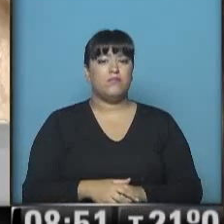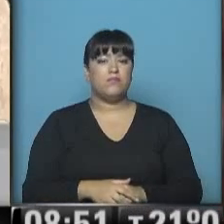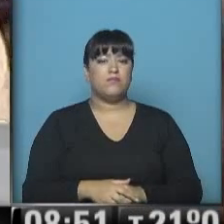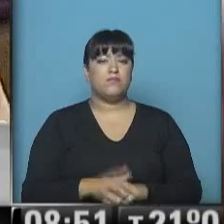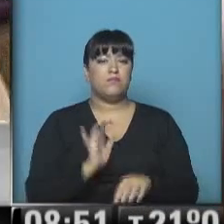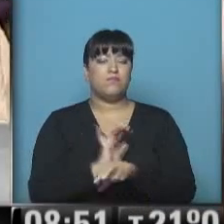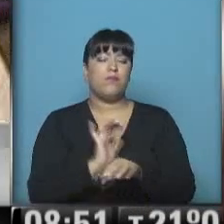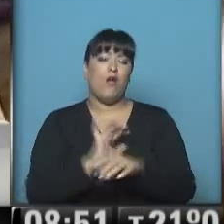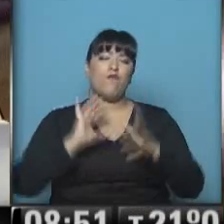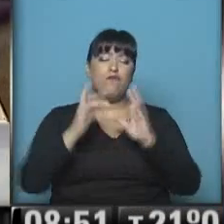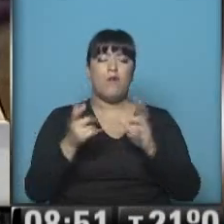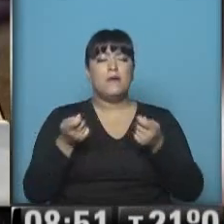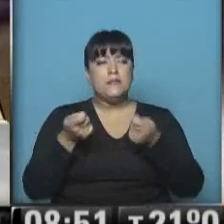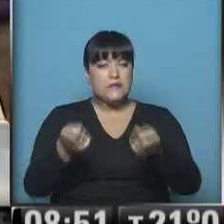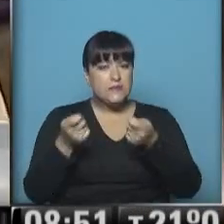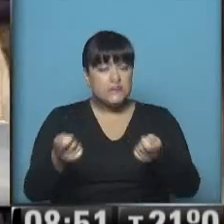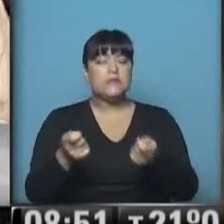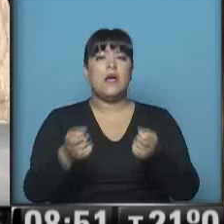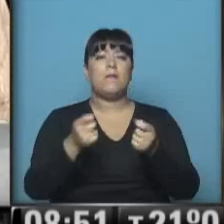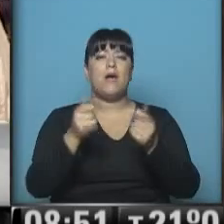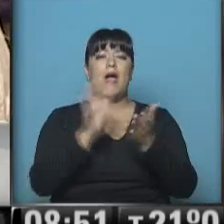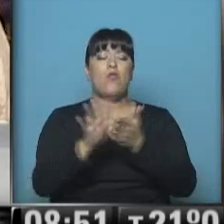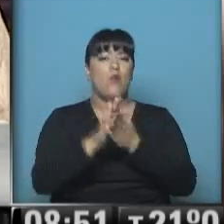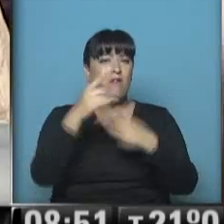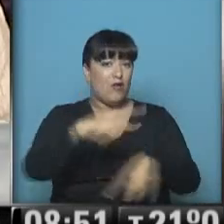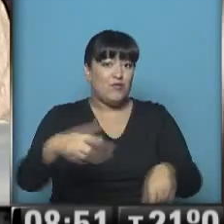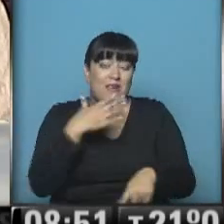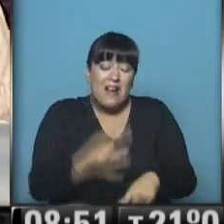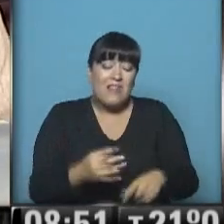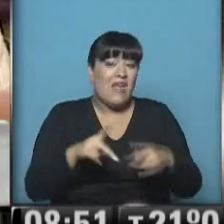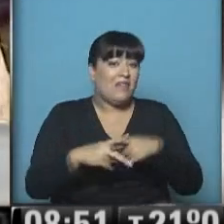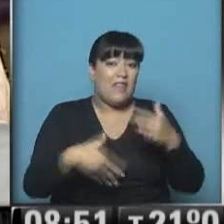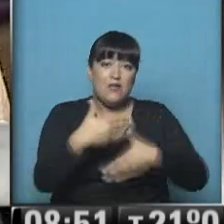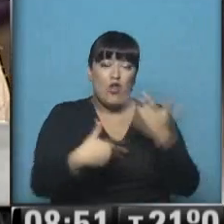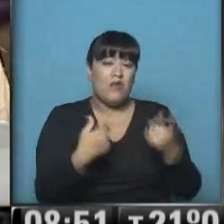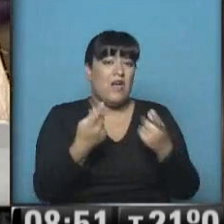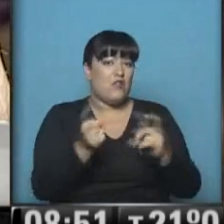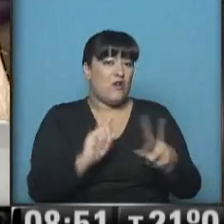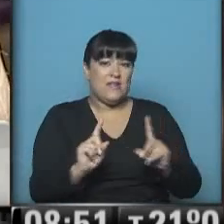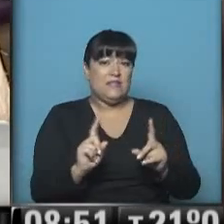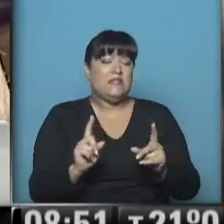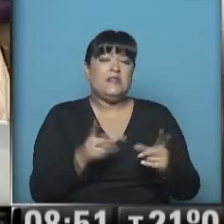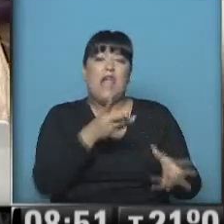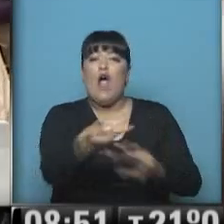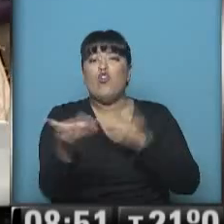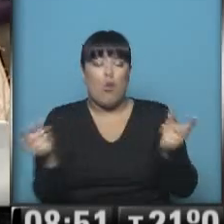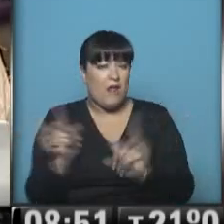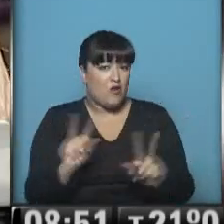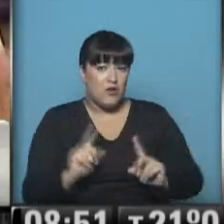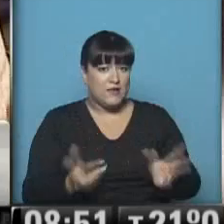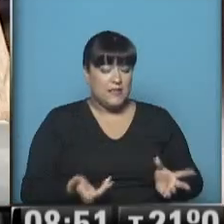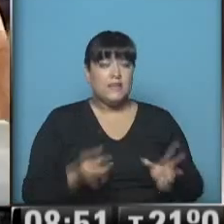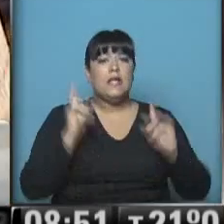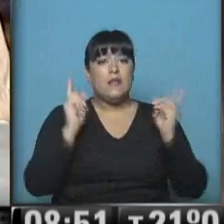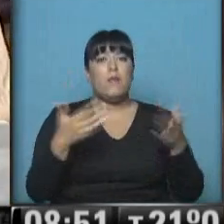forzar o incentivar a la gente a comprar nuevas cosas y en realidad la tecnología no necesariamente implica el consumismo sino que se puede